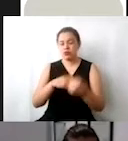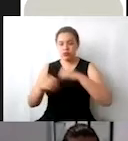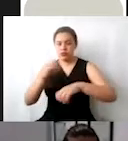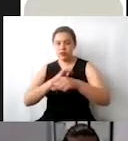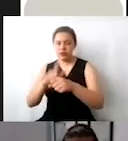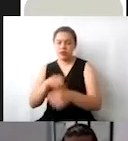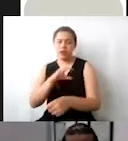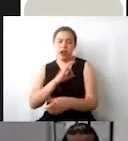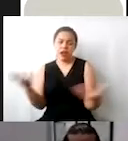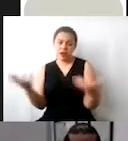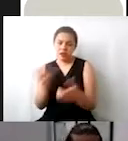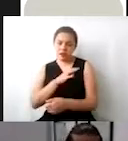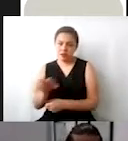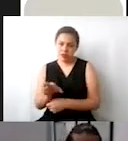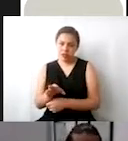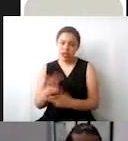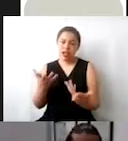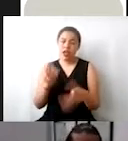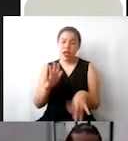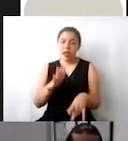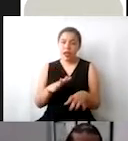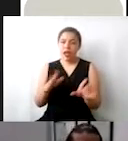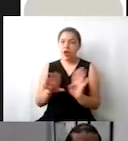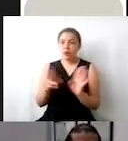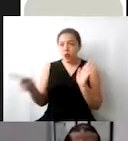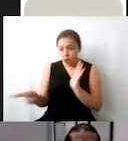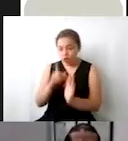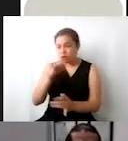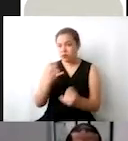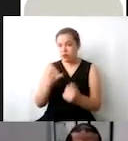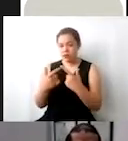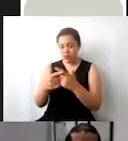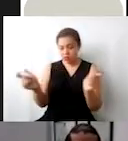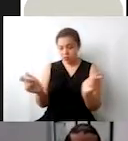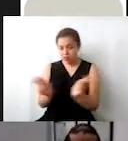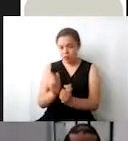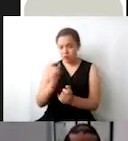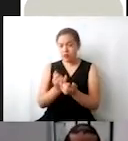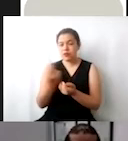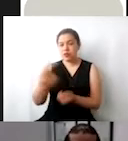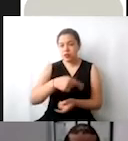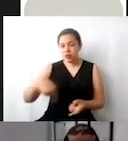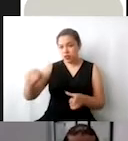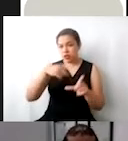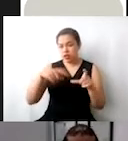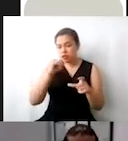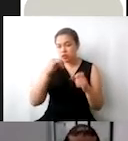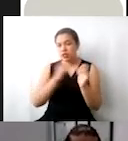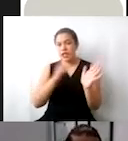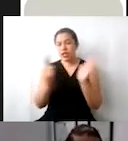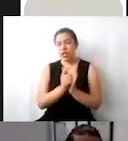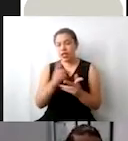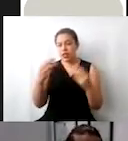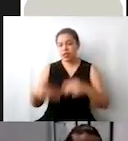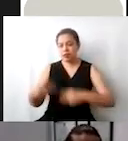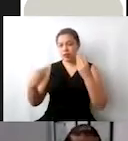embargo, aquí hicieron énfasis en que el mismo grupo pues debe definirse de acuerdo con la ley del mercado de valores,